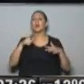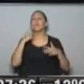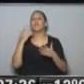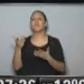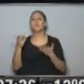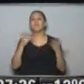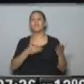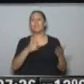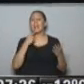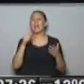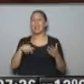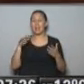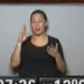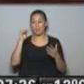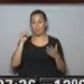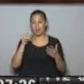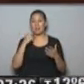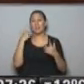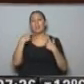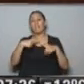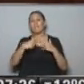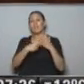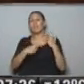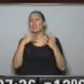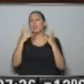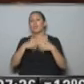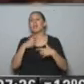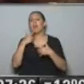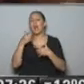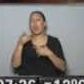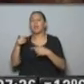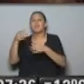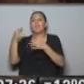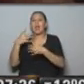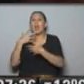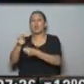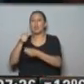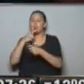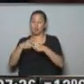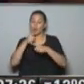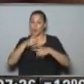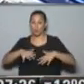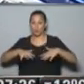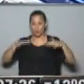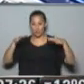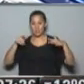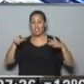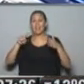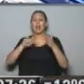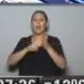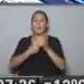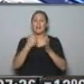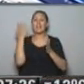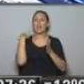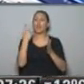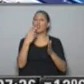convocado para este martes para abordar diferentes proyectos en favor de los miles de damnificados por las inundaciones que azotaron la capital Federal